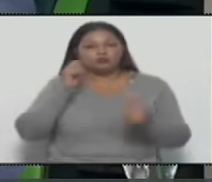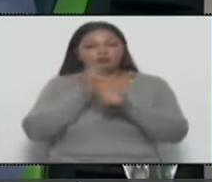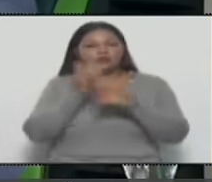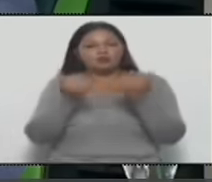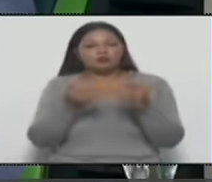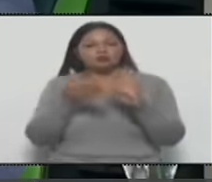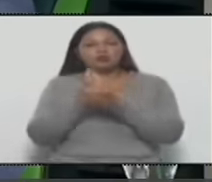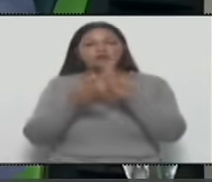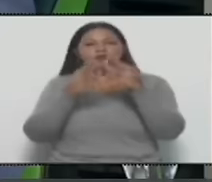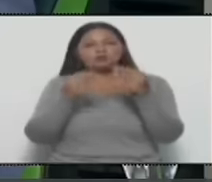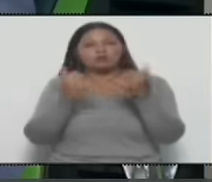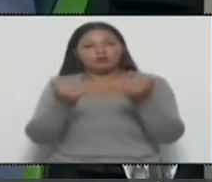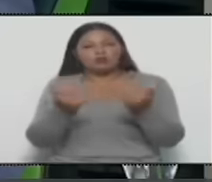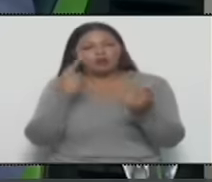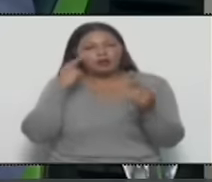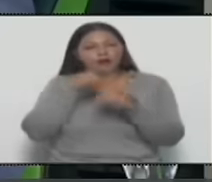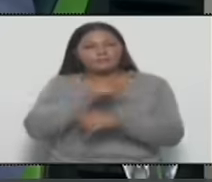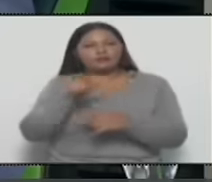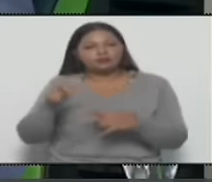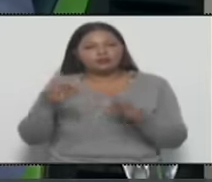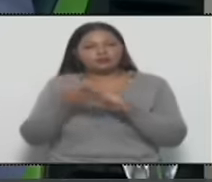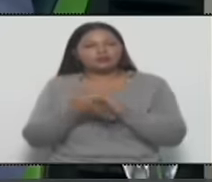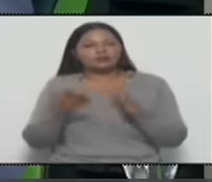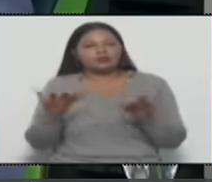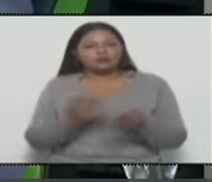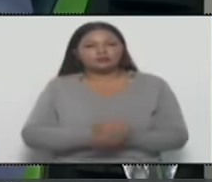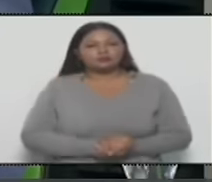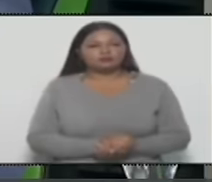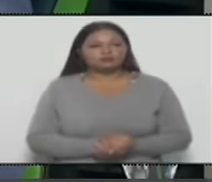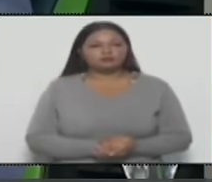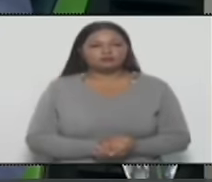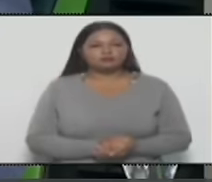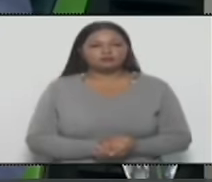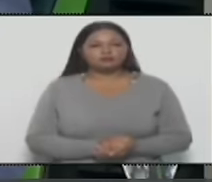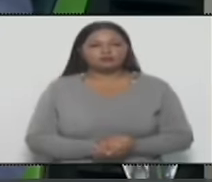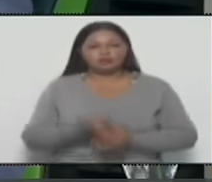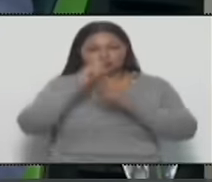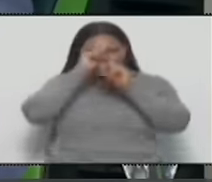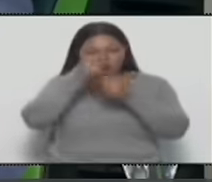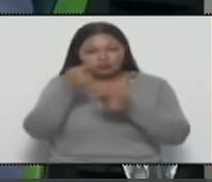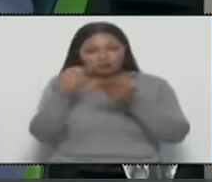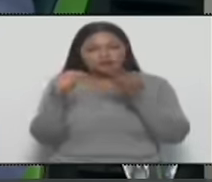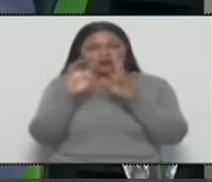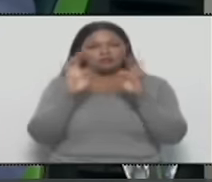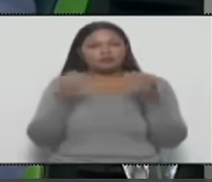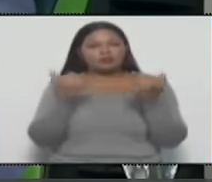todo personas de reconocidas de la oposición